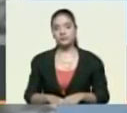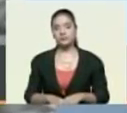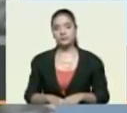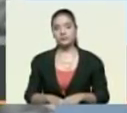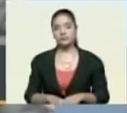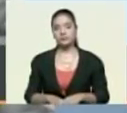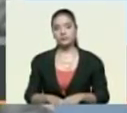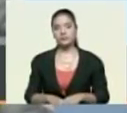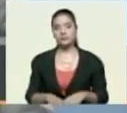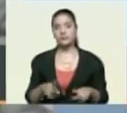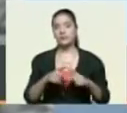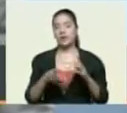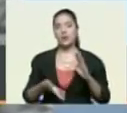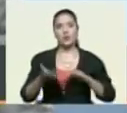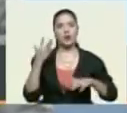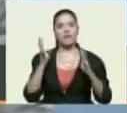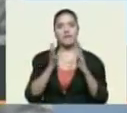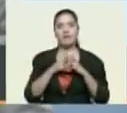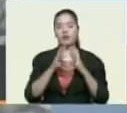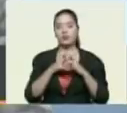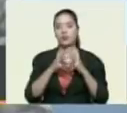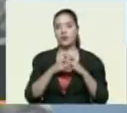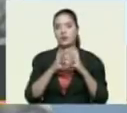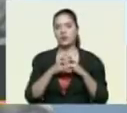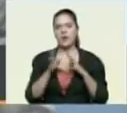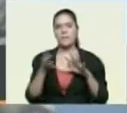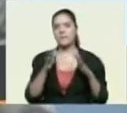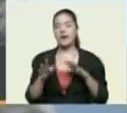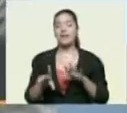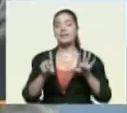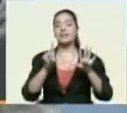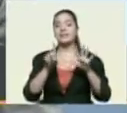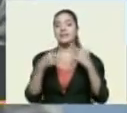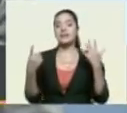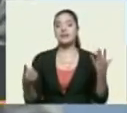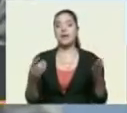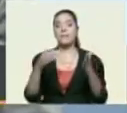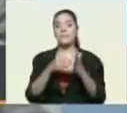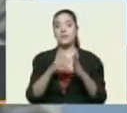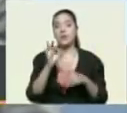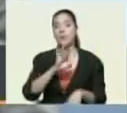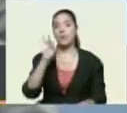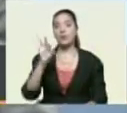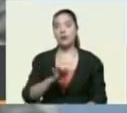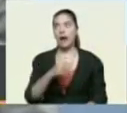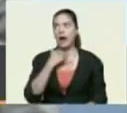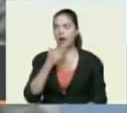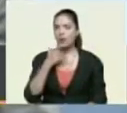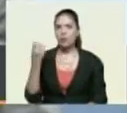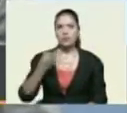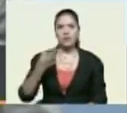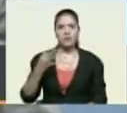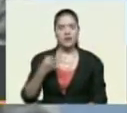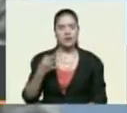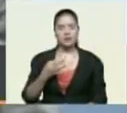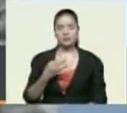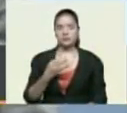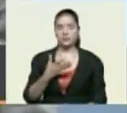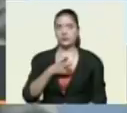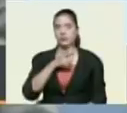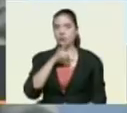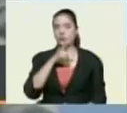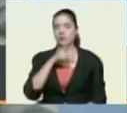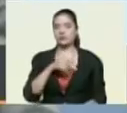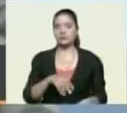irregularidad, sobrefacturación de más del 16.000%, es algo realmente asqueante,